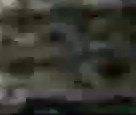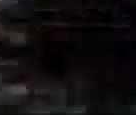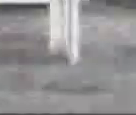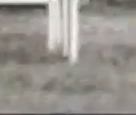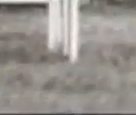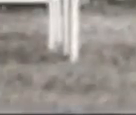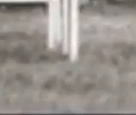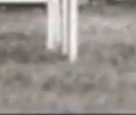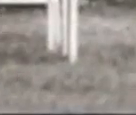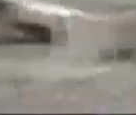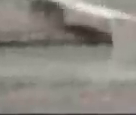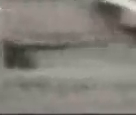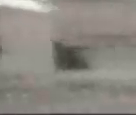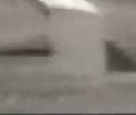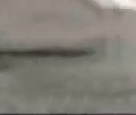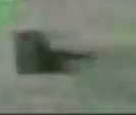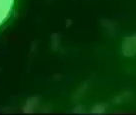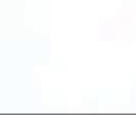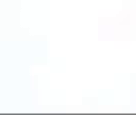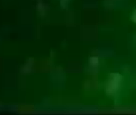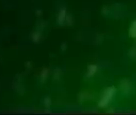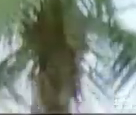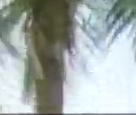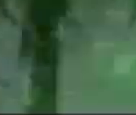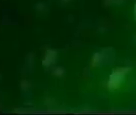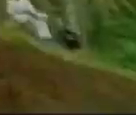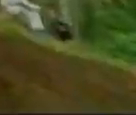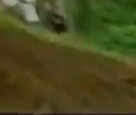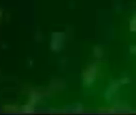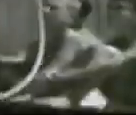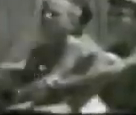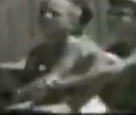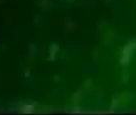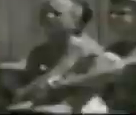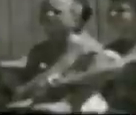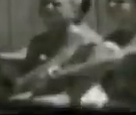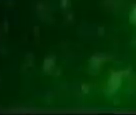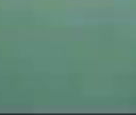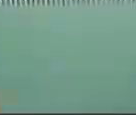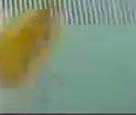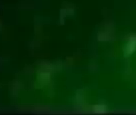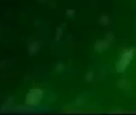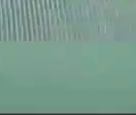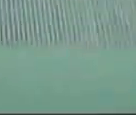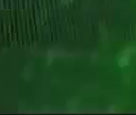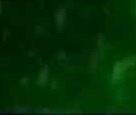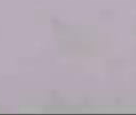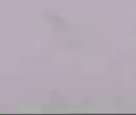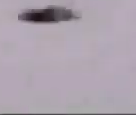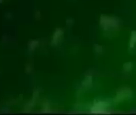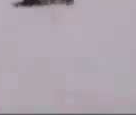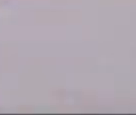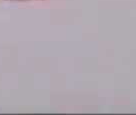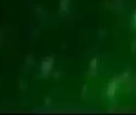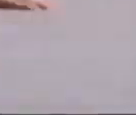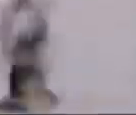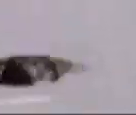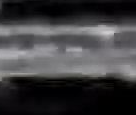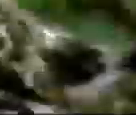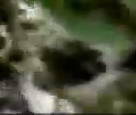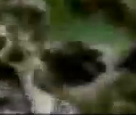ver la cuenta regresiva de los más sucios, los más hábiles, los más cínicos y los más amorosos miembros del